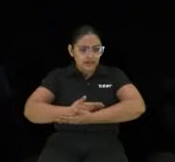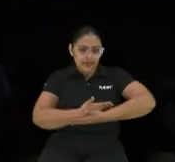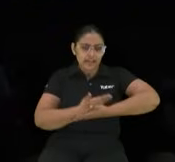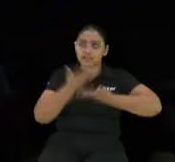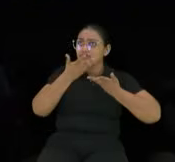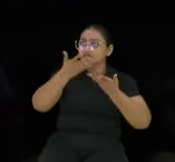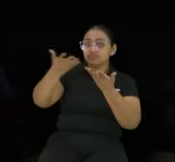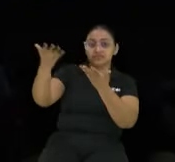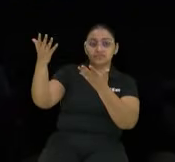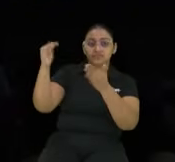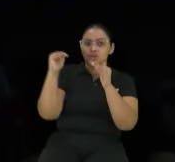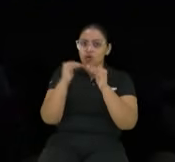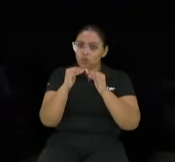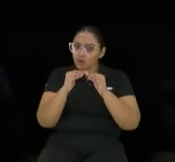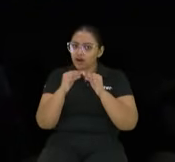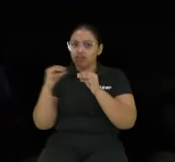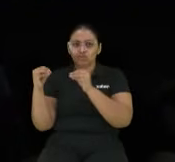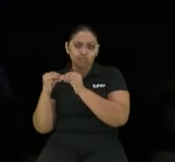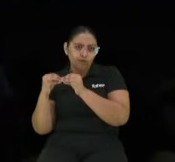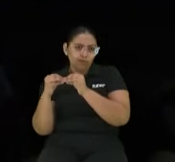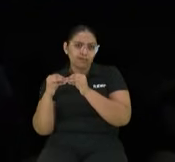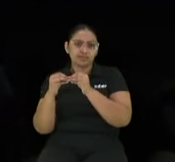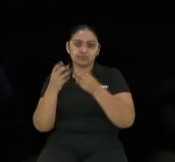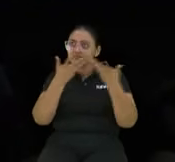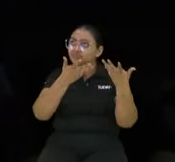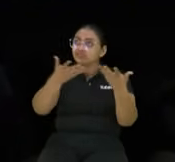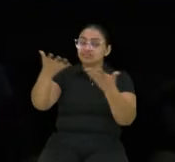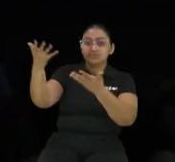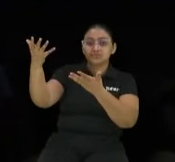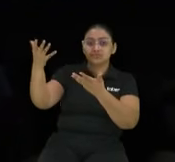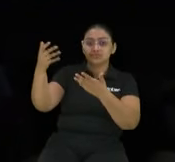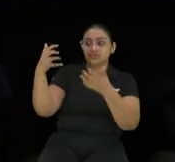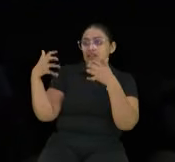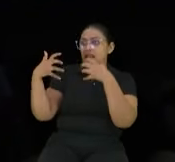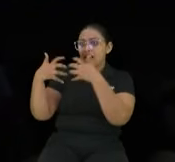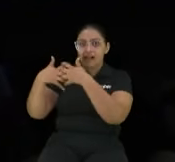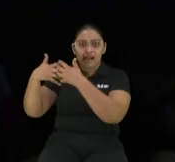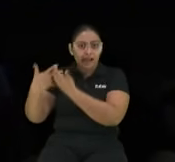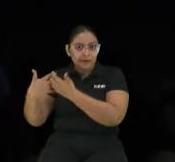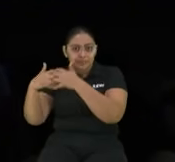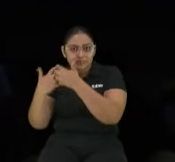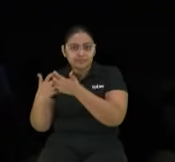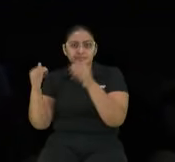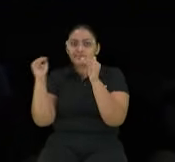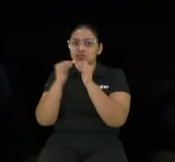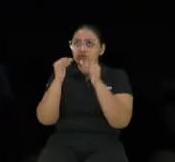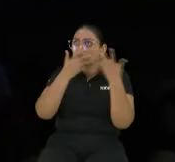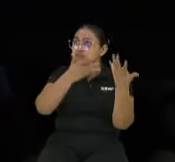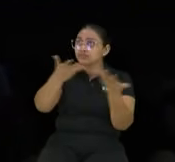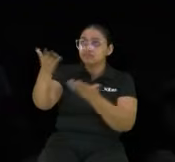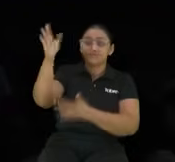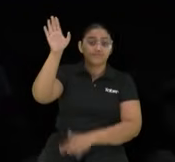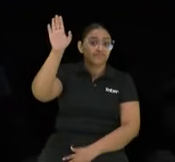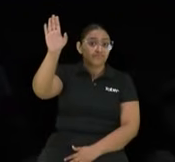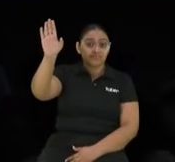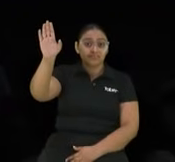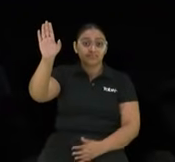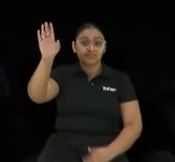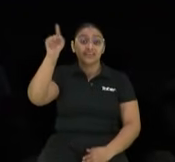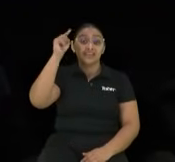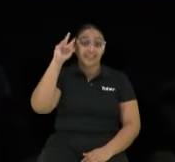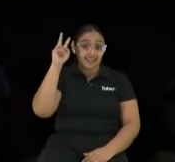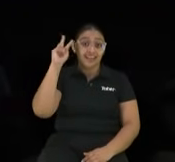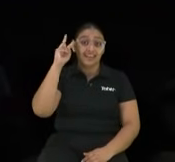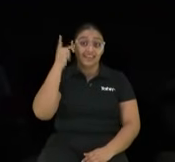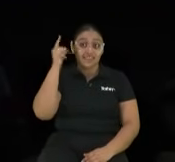los que tienen pareja pónganlo en las manos de Dios los que tienen empresa pongan en las manos de Dios Esa es la fortaleza que el